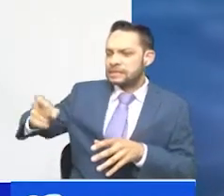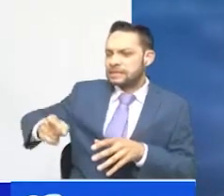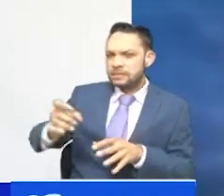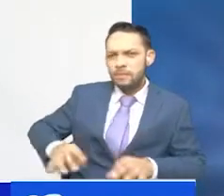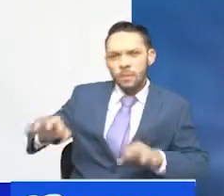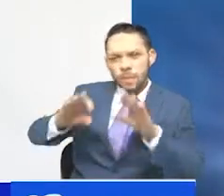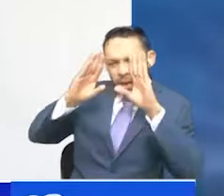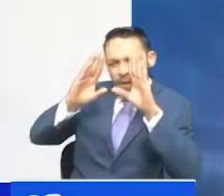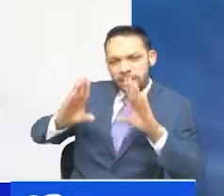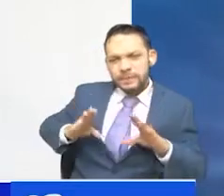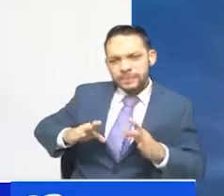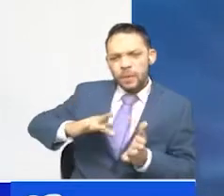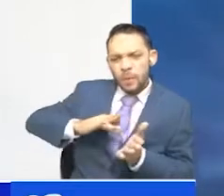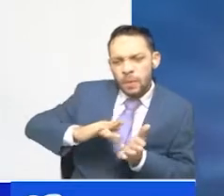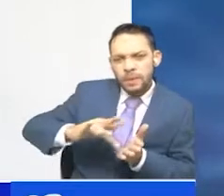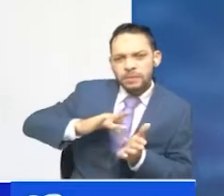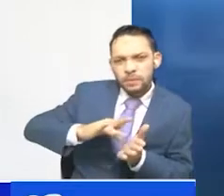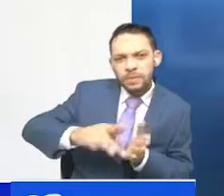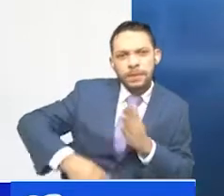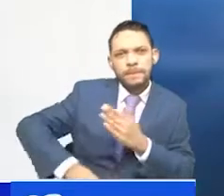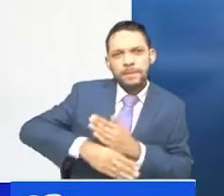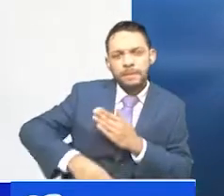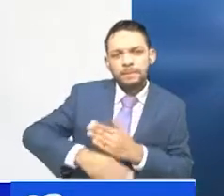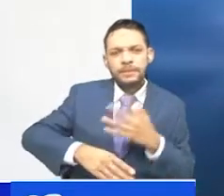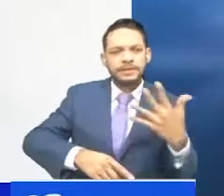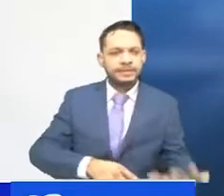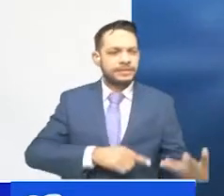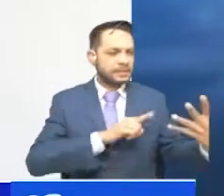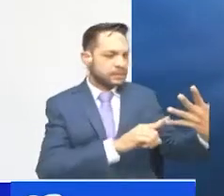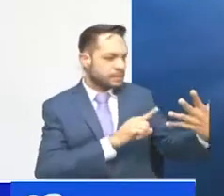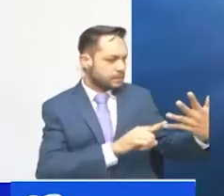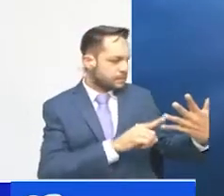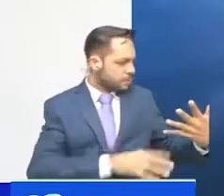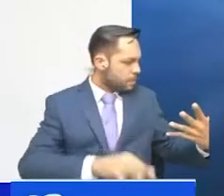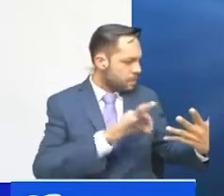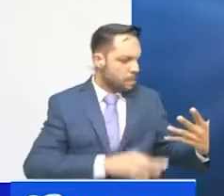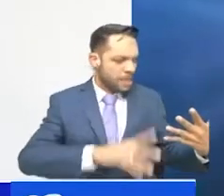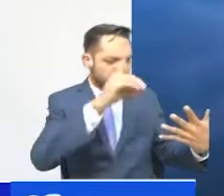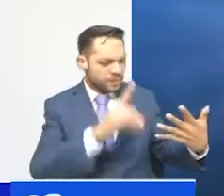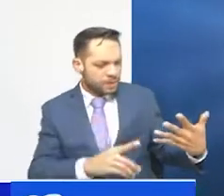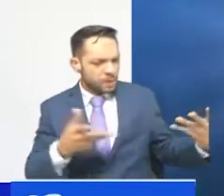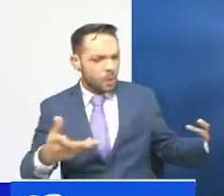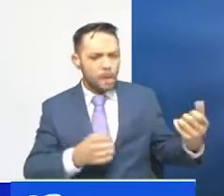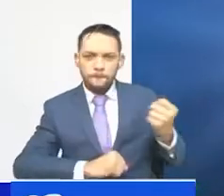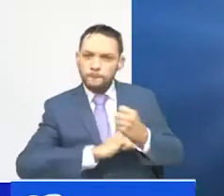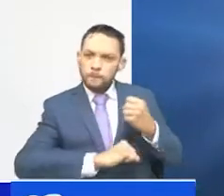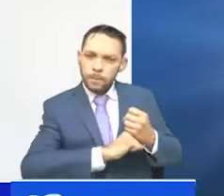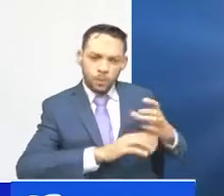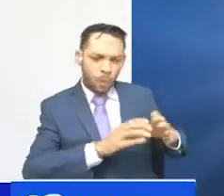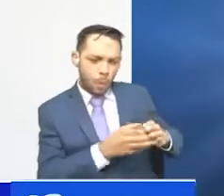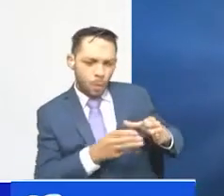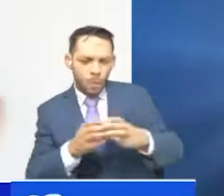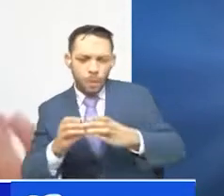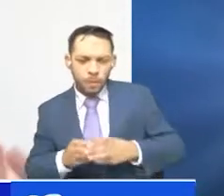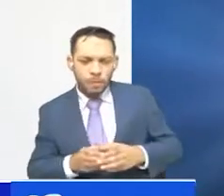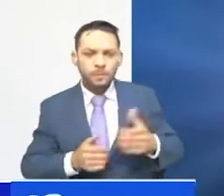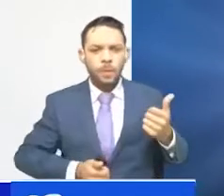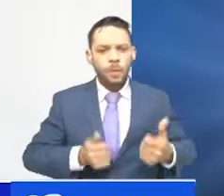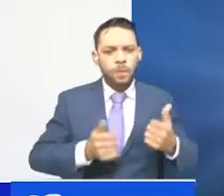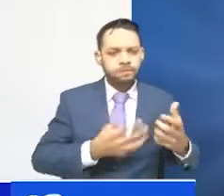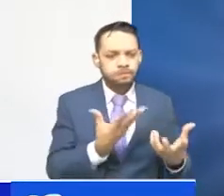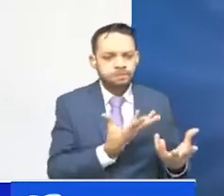una atención inicial. Y quinto, pues determinar cuáles son los grupos de apoyo que llegue a necesitar cada una de